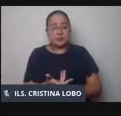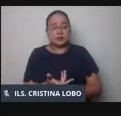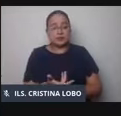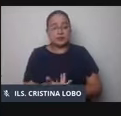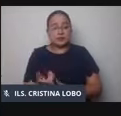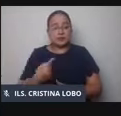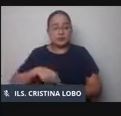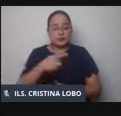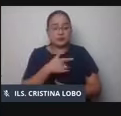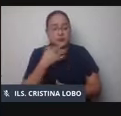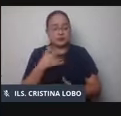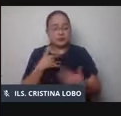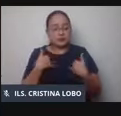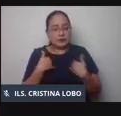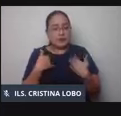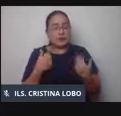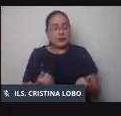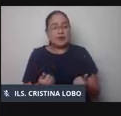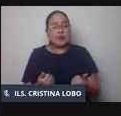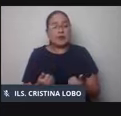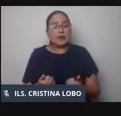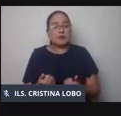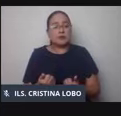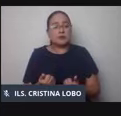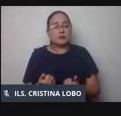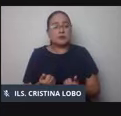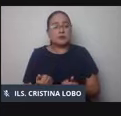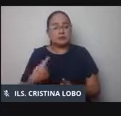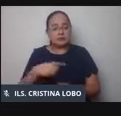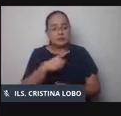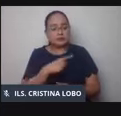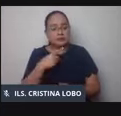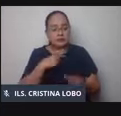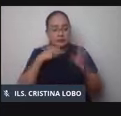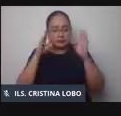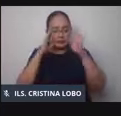que debemos mantenernos